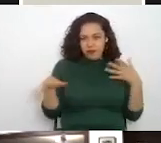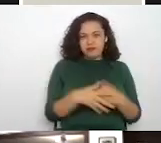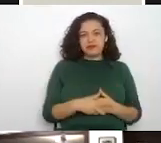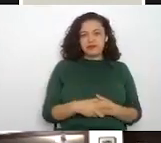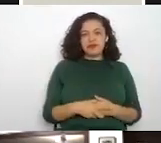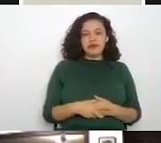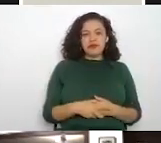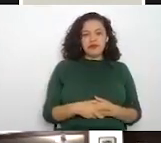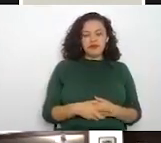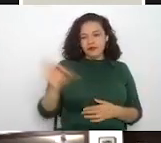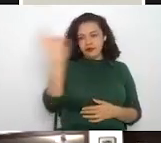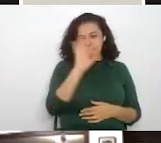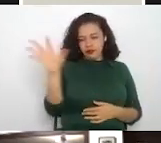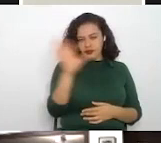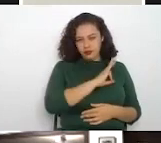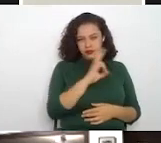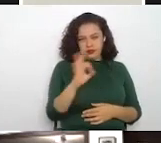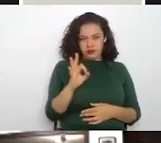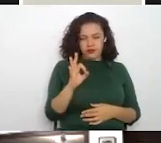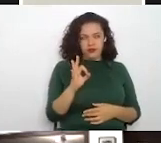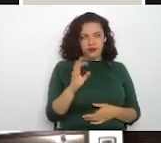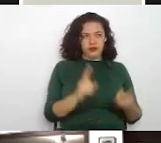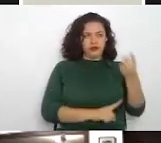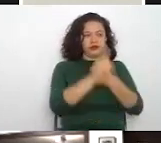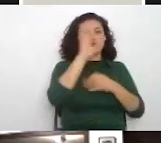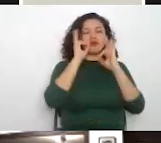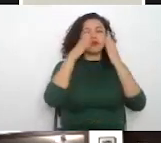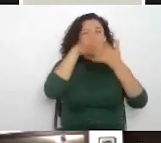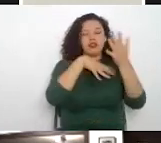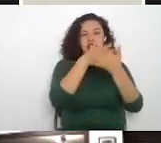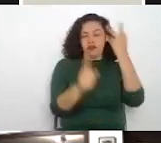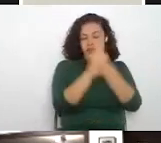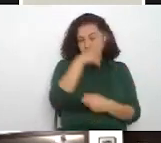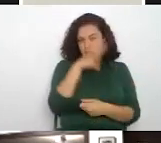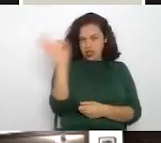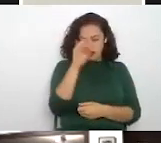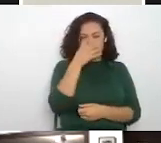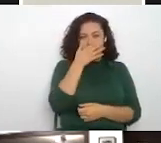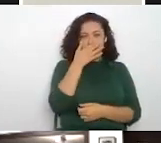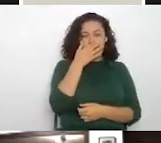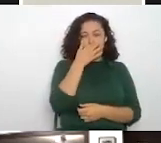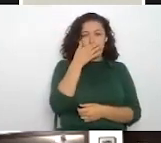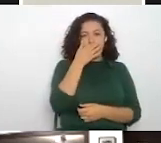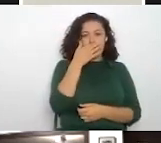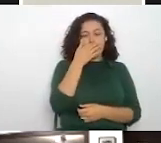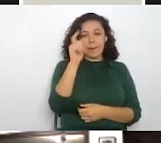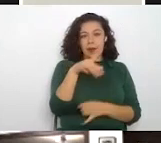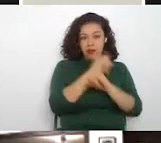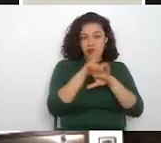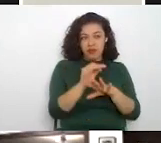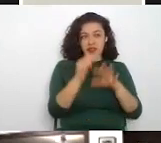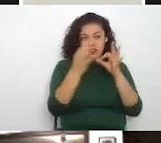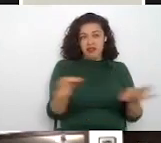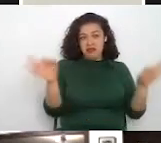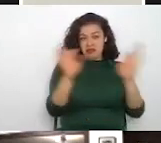pudiera hasta afectar a un formato determinado, ¿sí? Oye, esta información es irrelevante, si